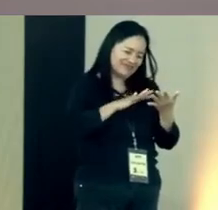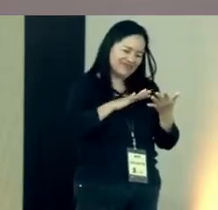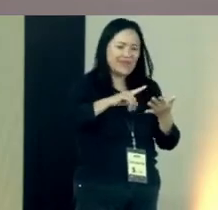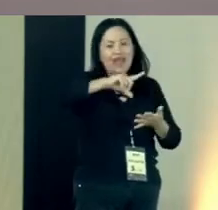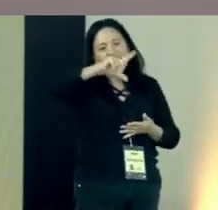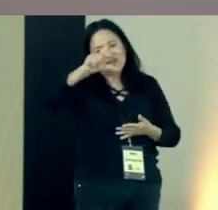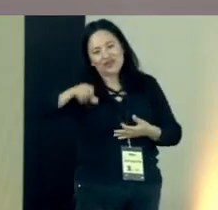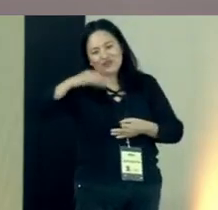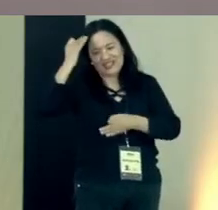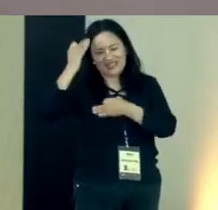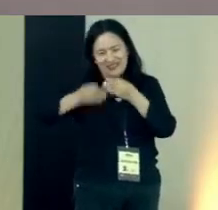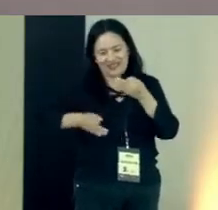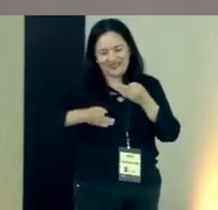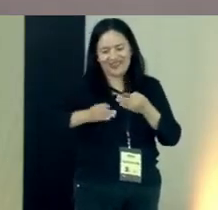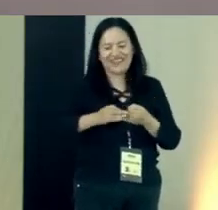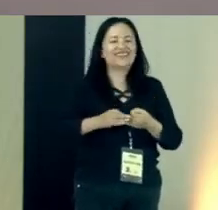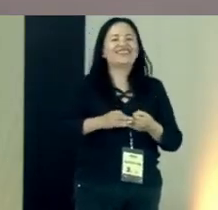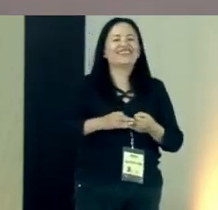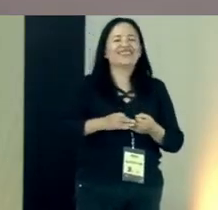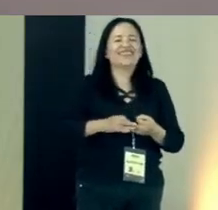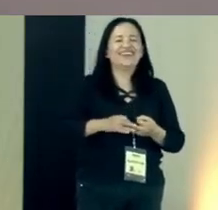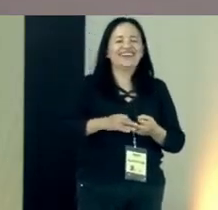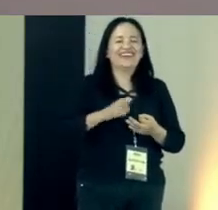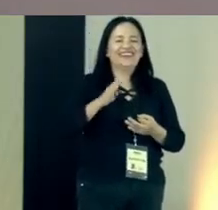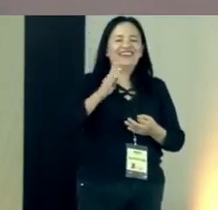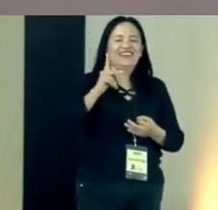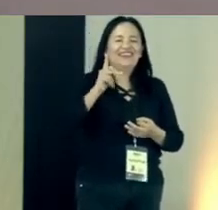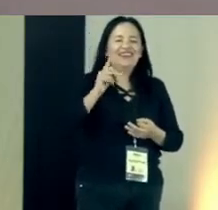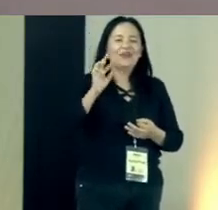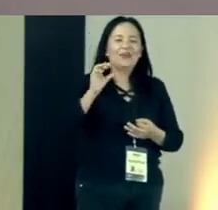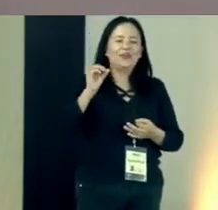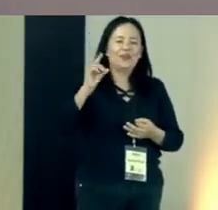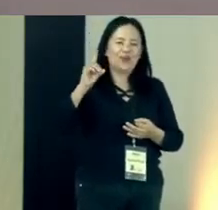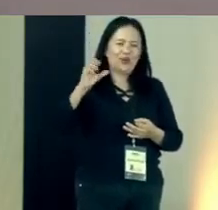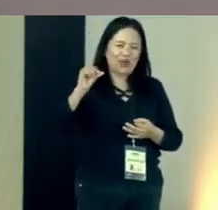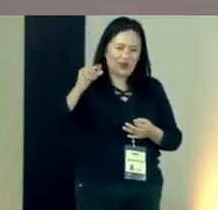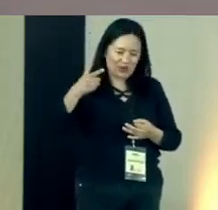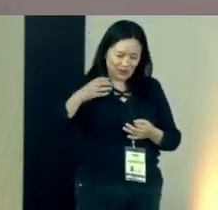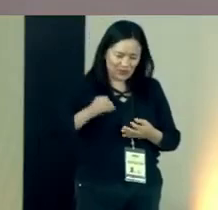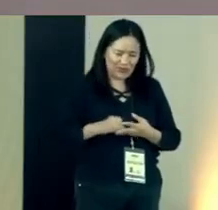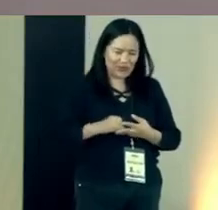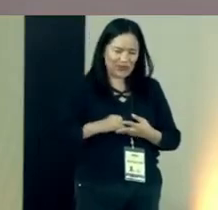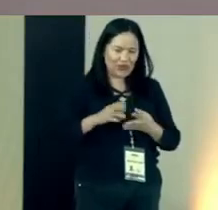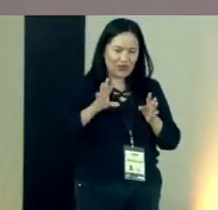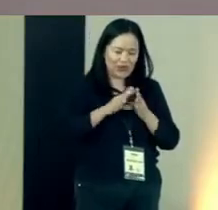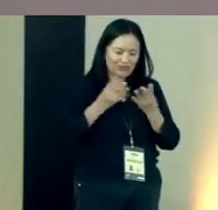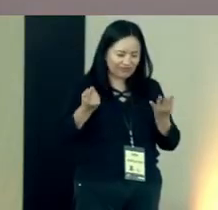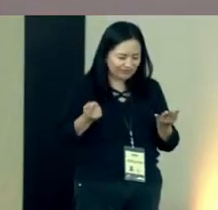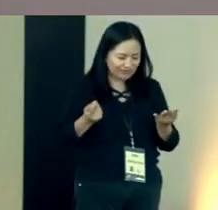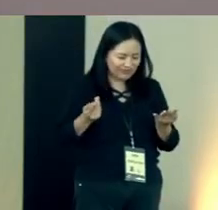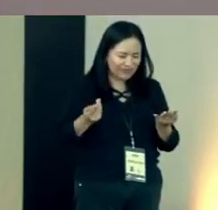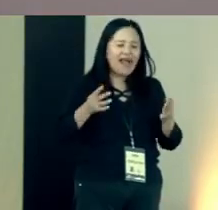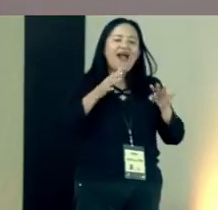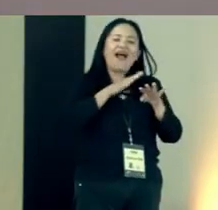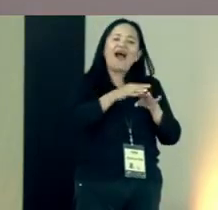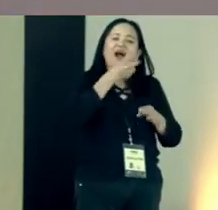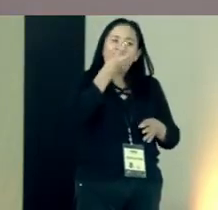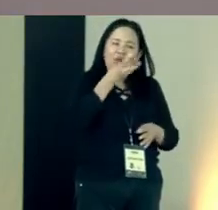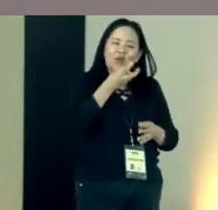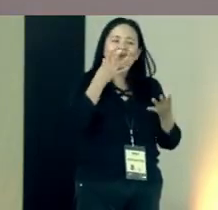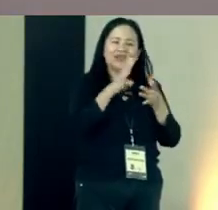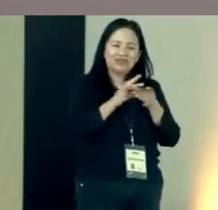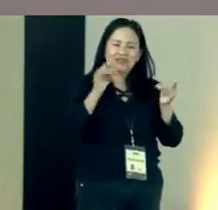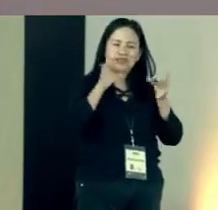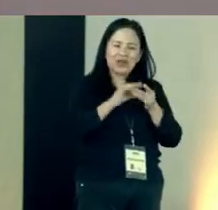spoilers. Tiene spoilers, en primer lugar, pero además te complementa, o sea, porque justamente hablando de estos